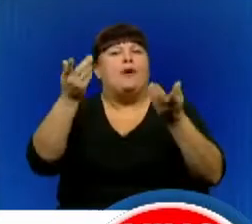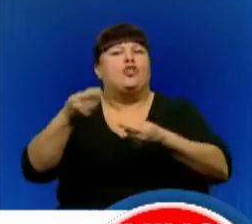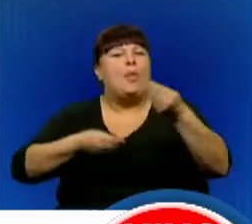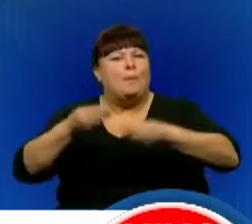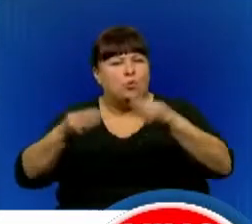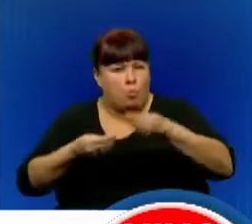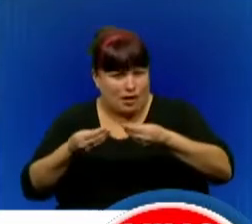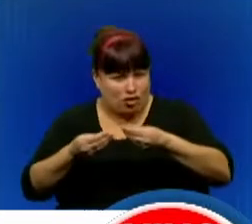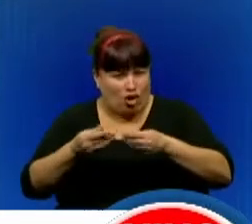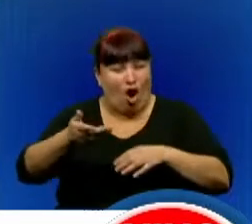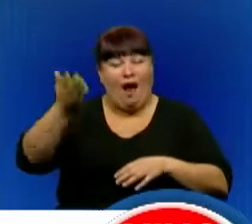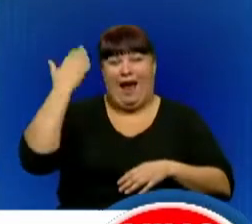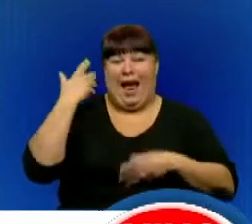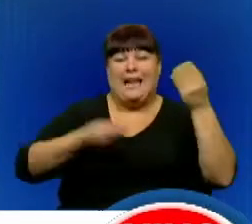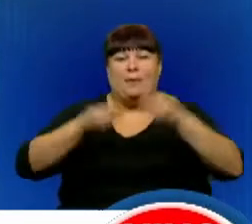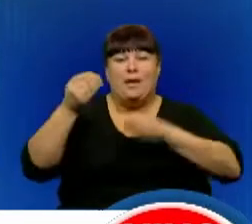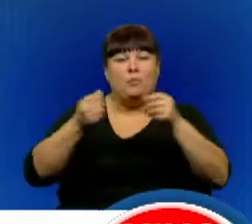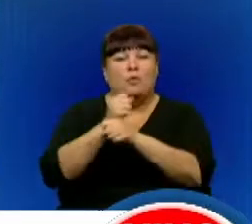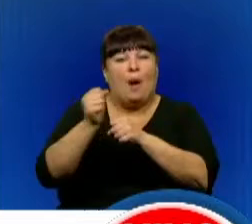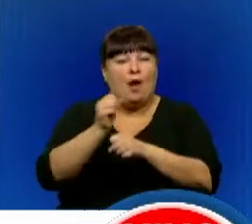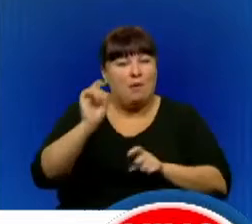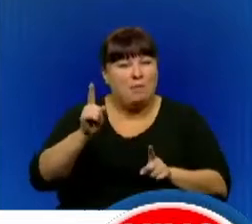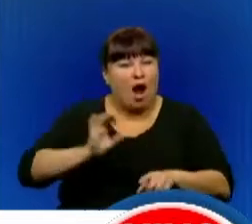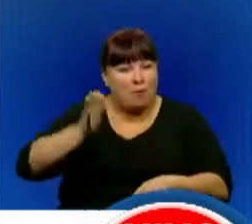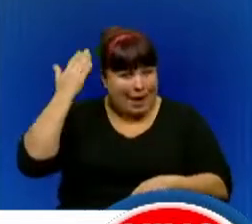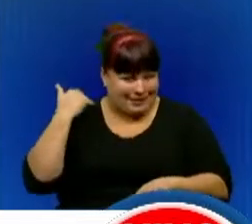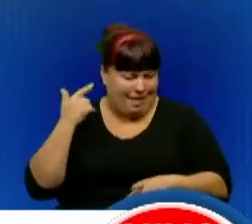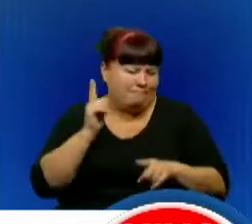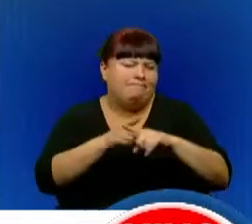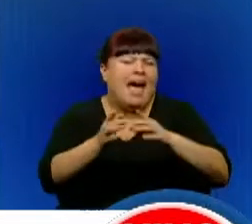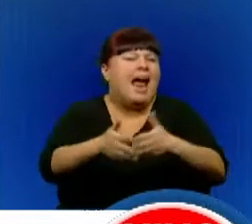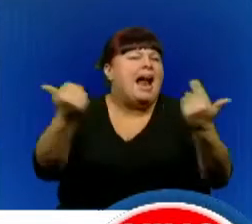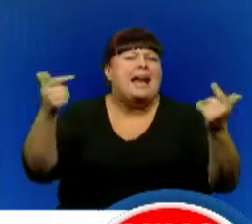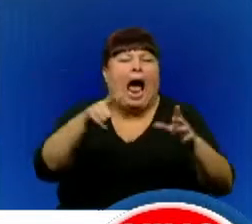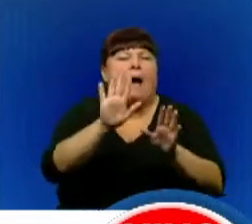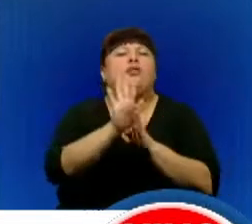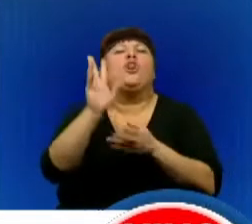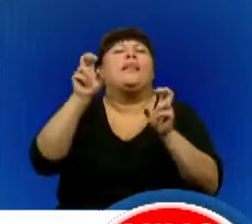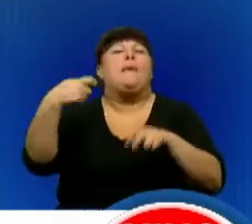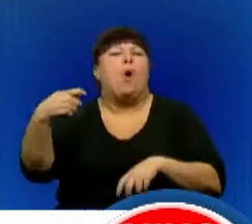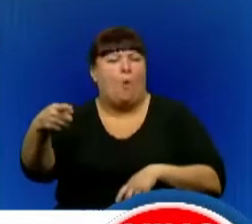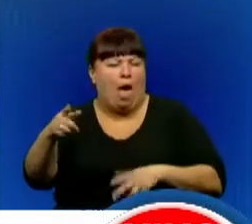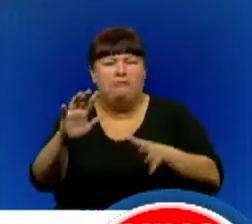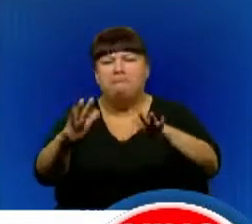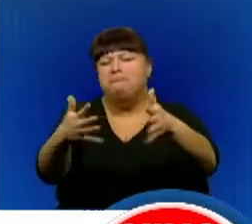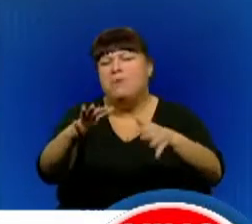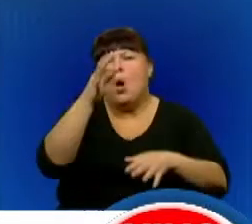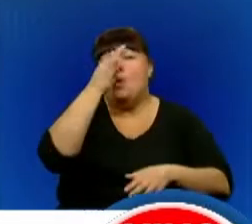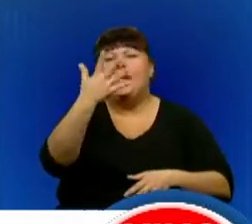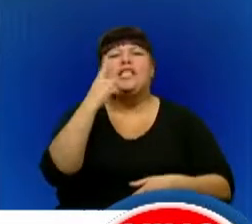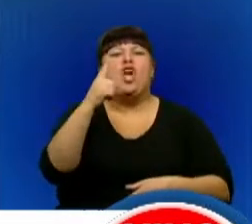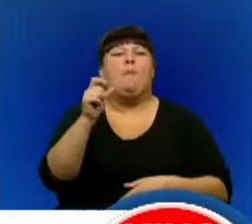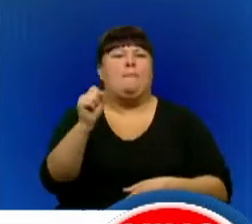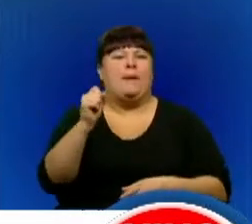presupuestario que tuvimos del presupuesto que se aprobó el año pasado? Vamos a hacer una cuenta rápida sobre los jubilados, aproximadamente